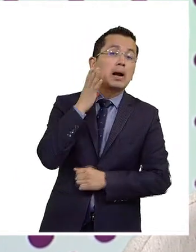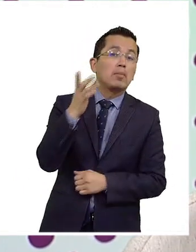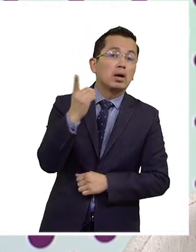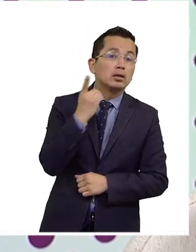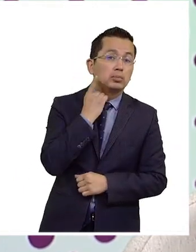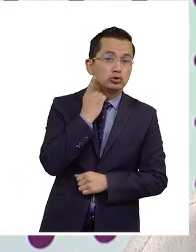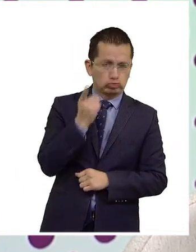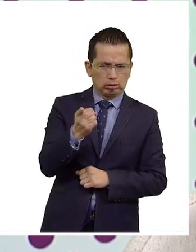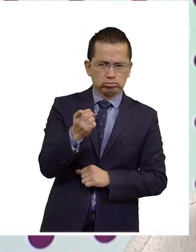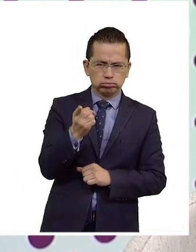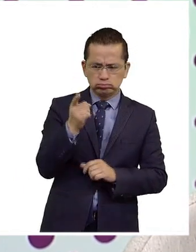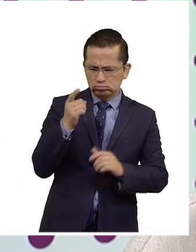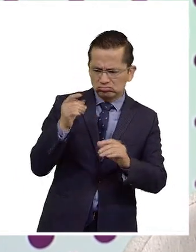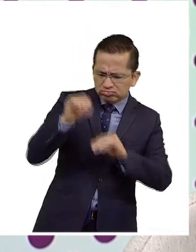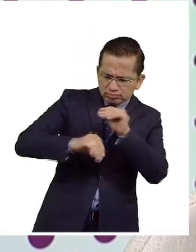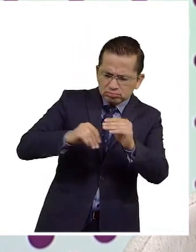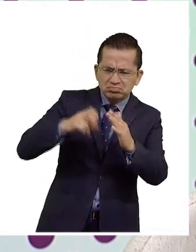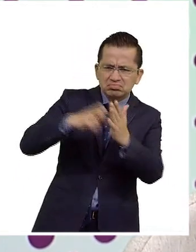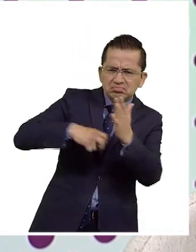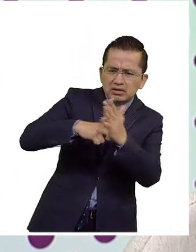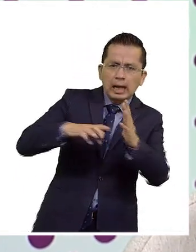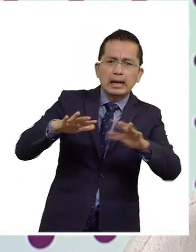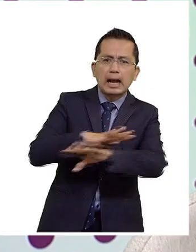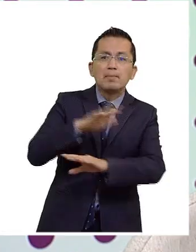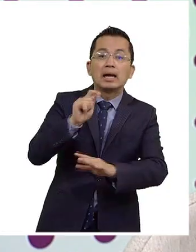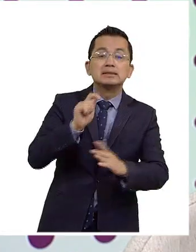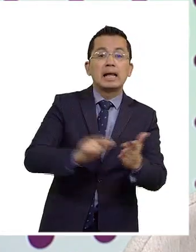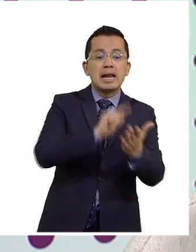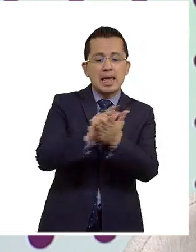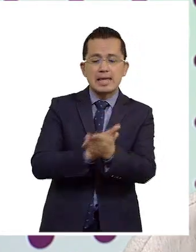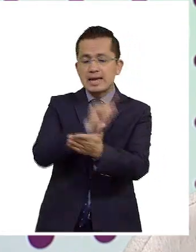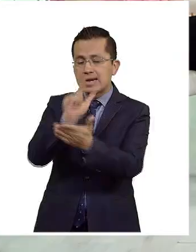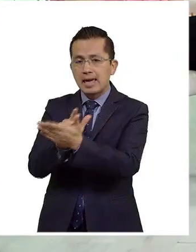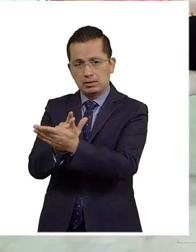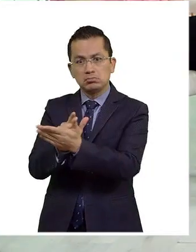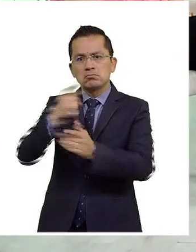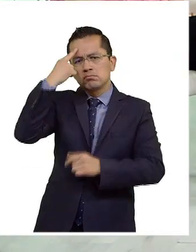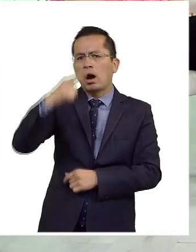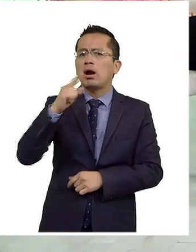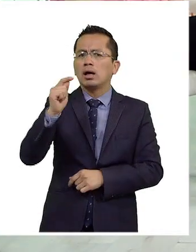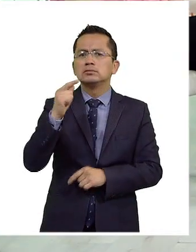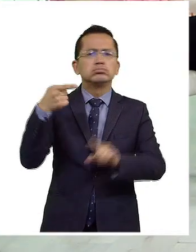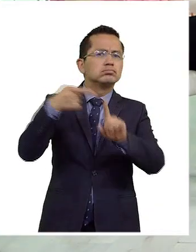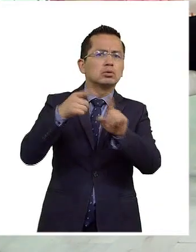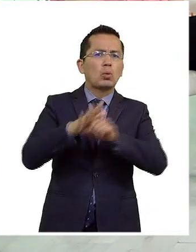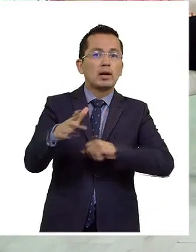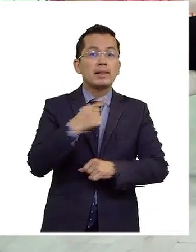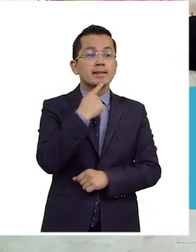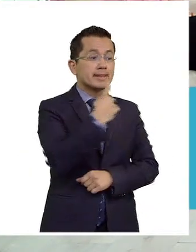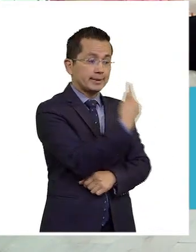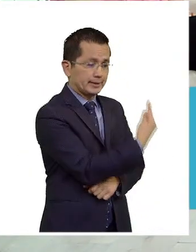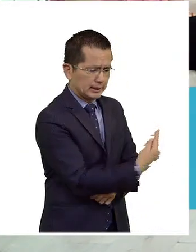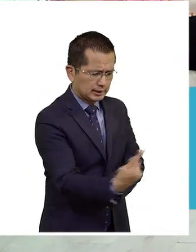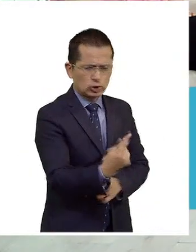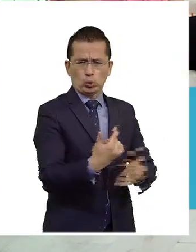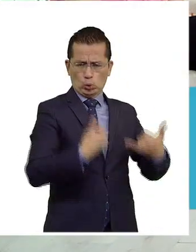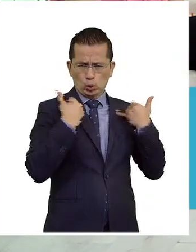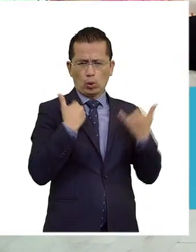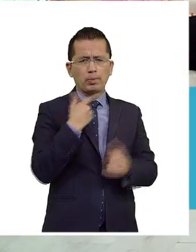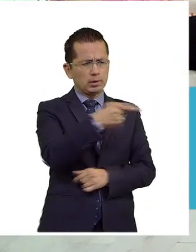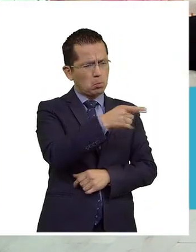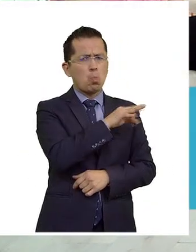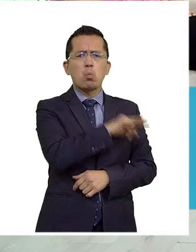México, que permitiría que niños, niñas y adolescentes hicieran su cambio de acta